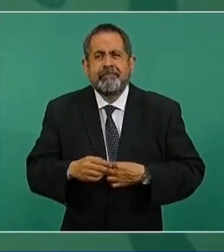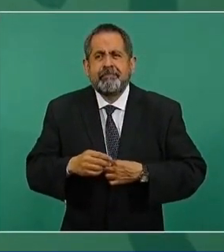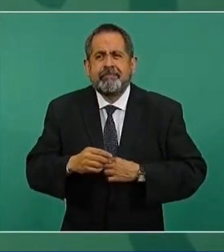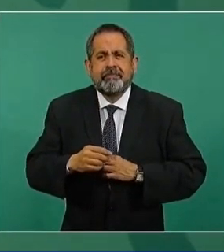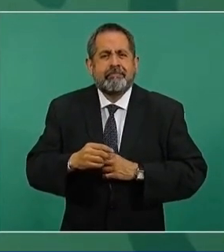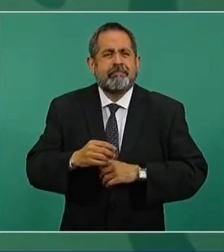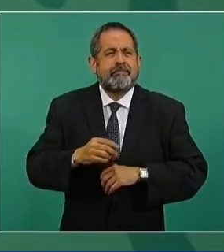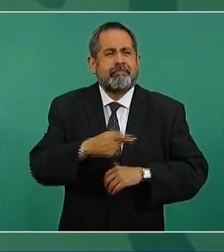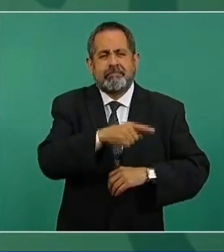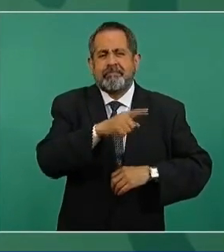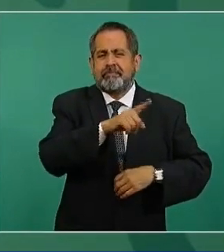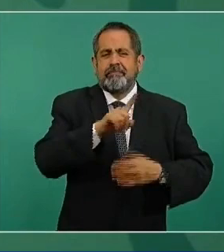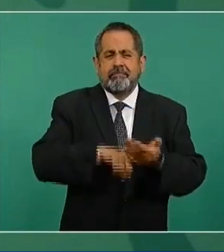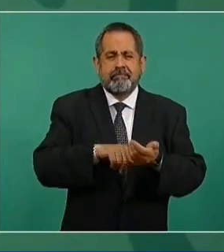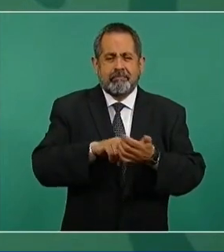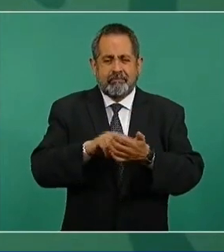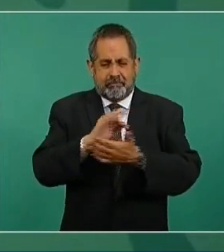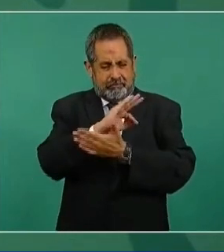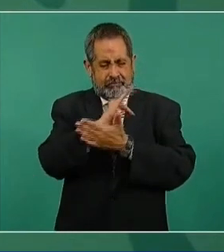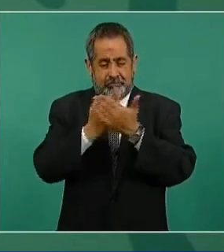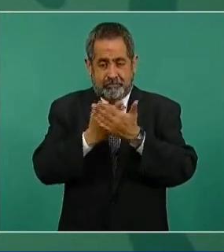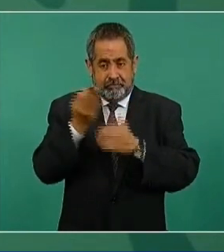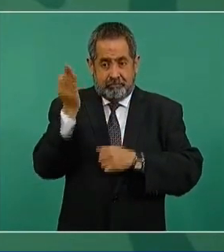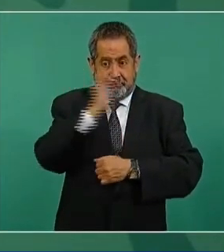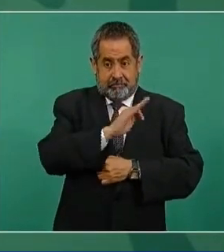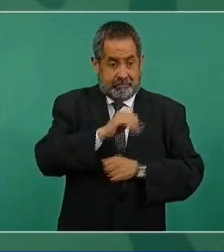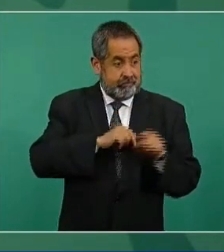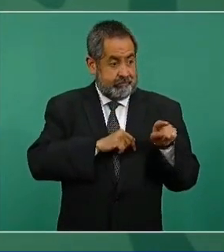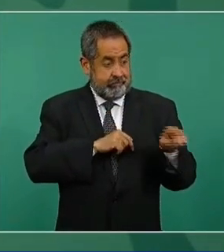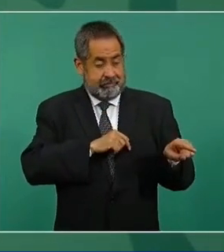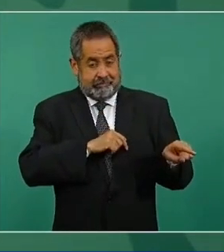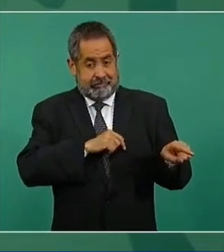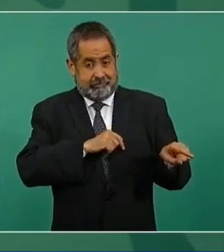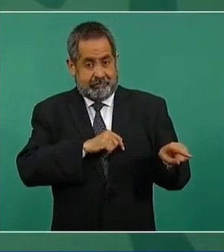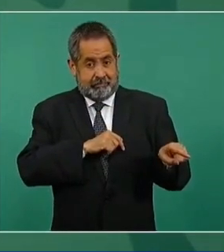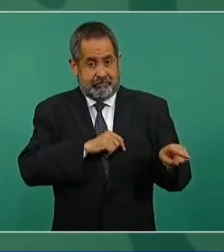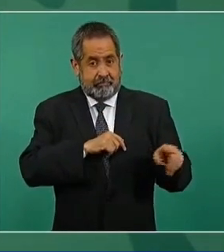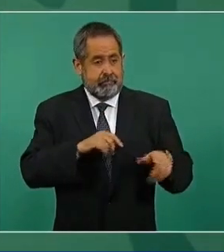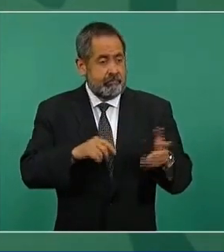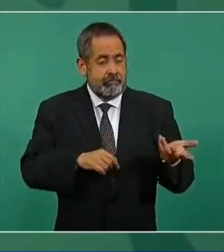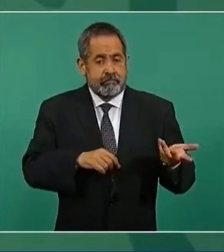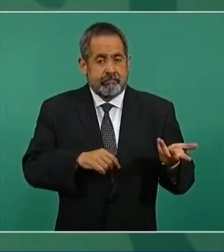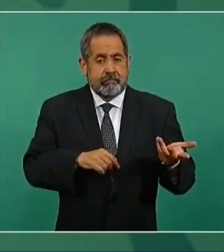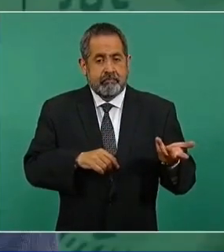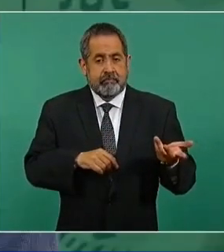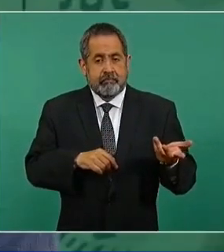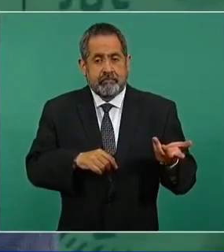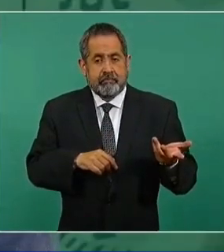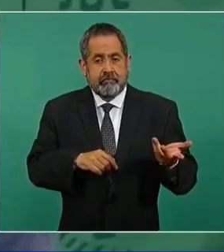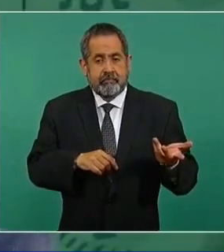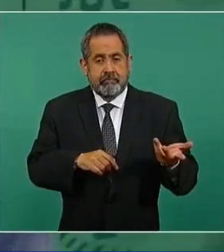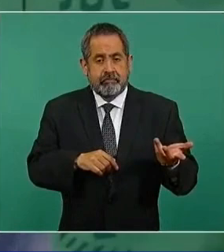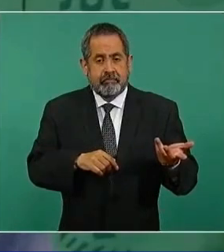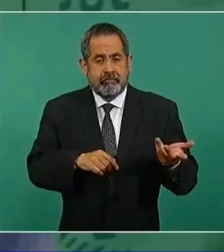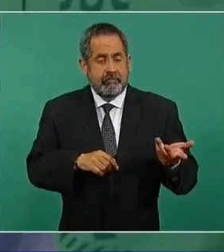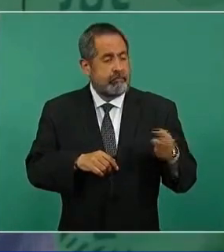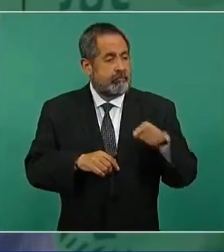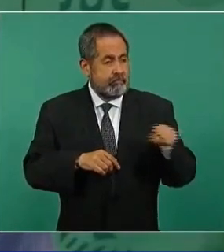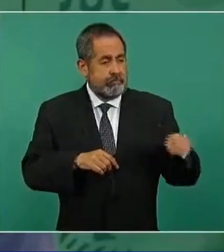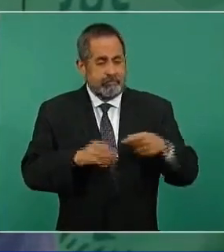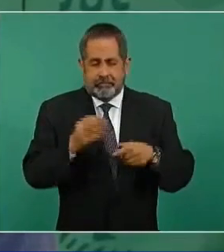defraudan con facturas falsas no deben de ser